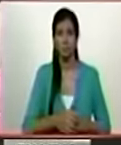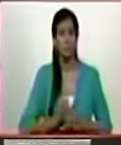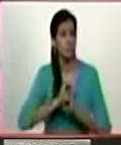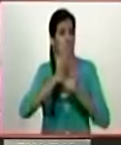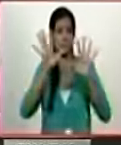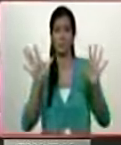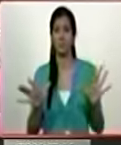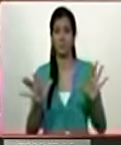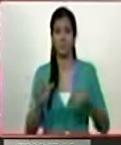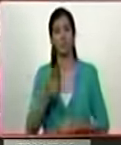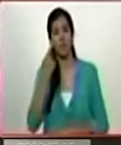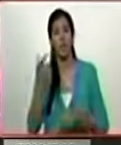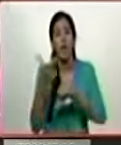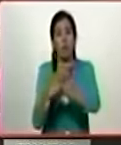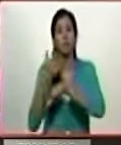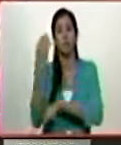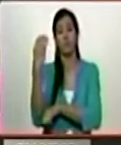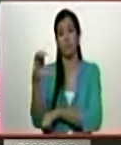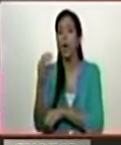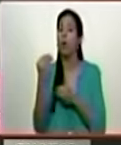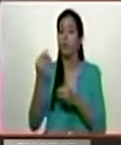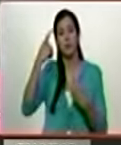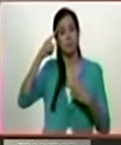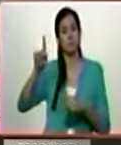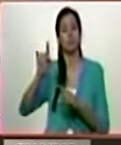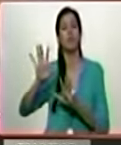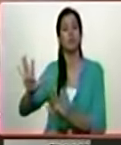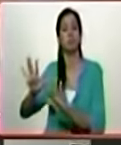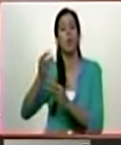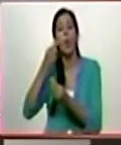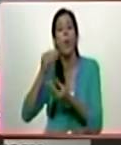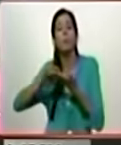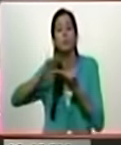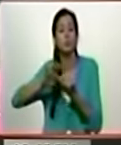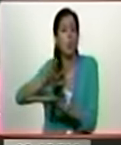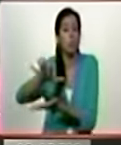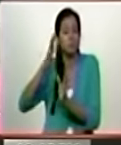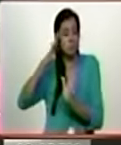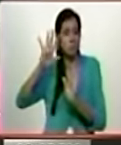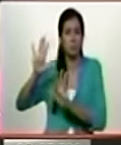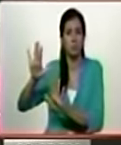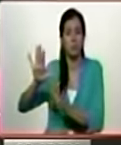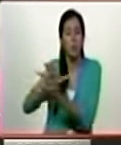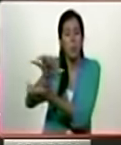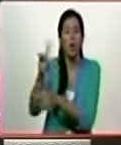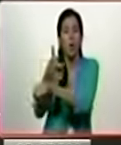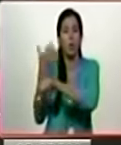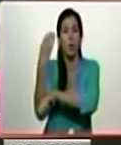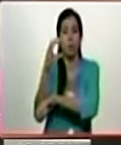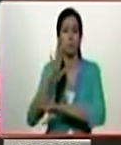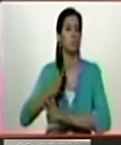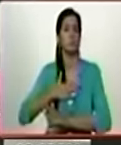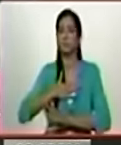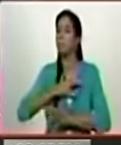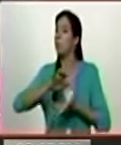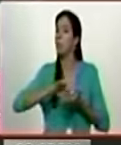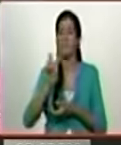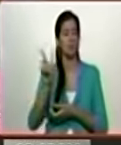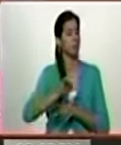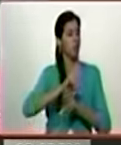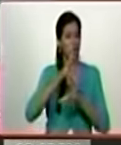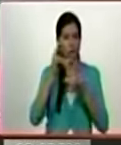Y que vea el gobierno colombiano cómo resuelve su problema en Cúcuta y en todo el norte de Santander, porque ese es problema del gobierno colombiano, no es problema del